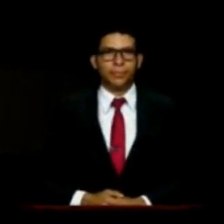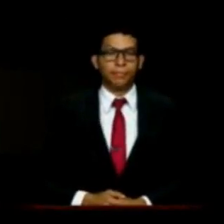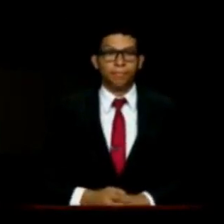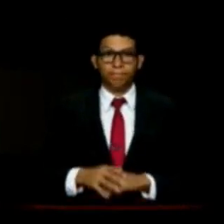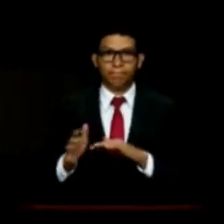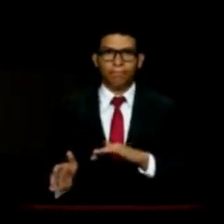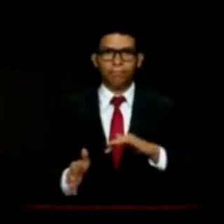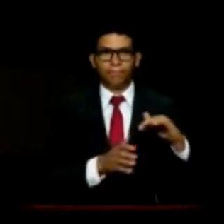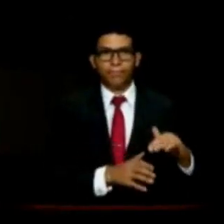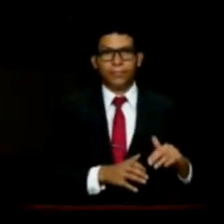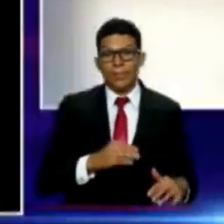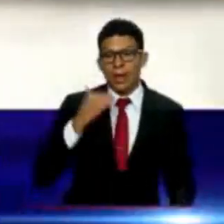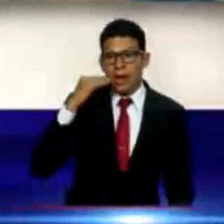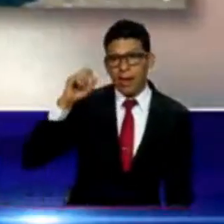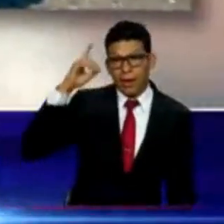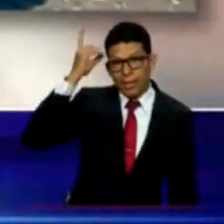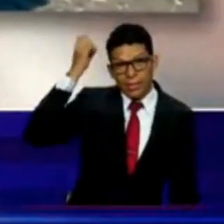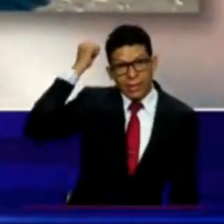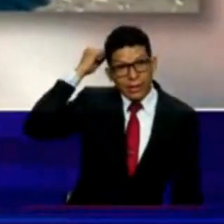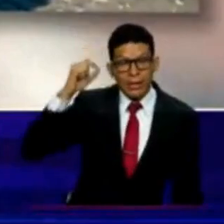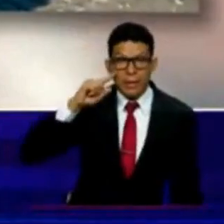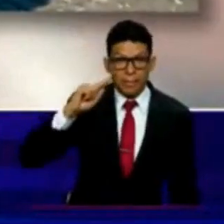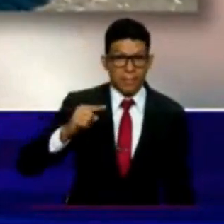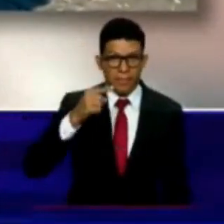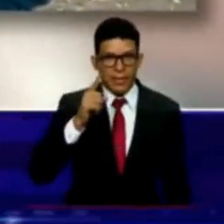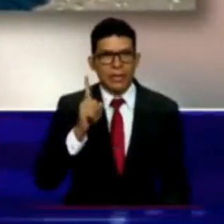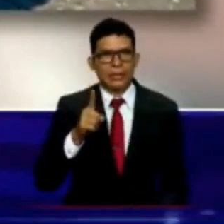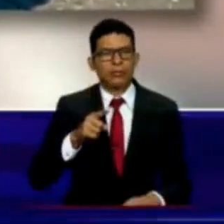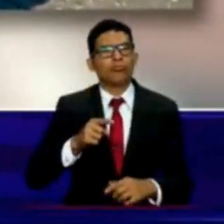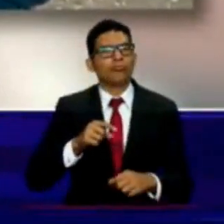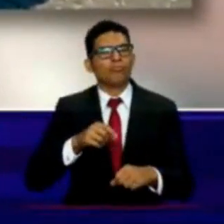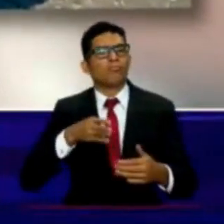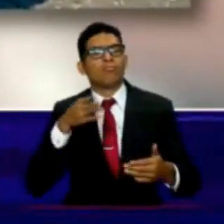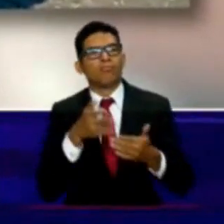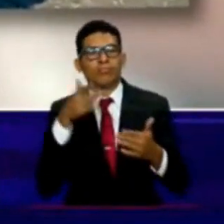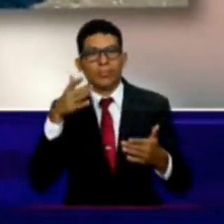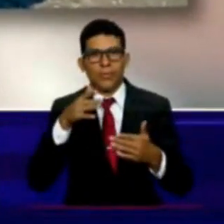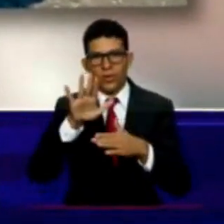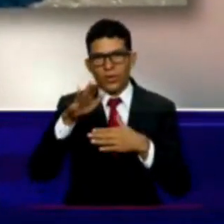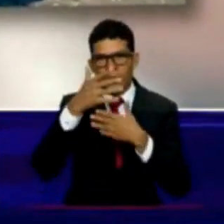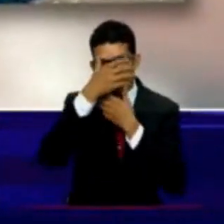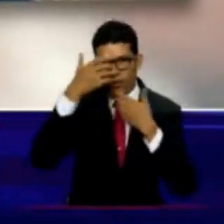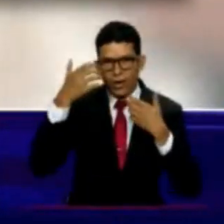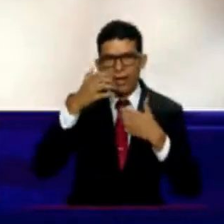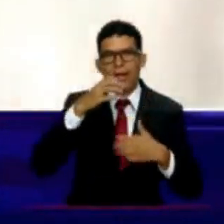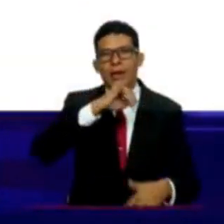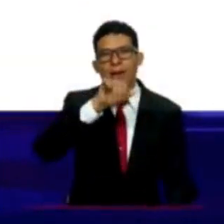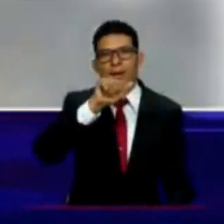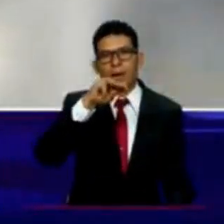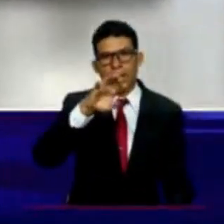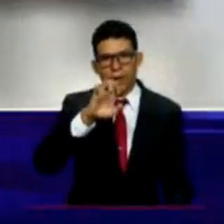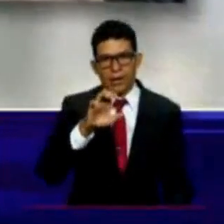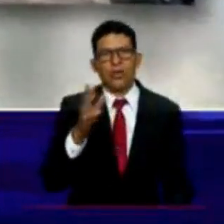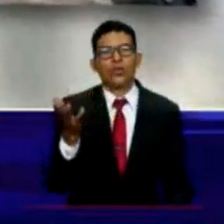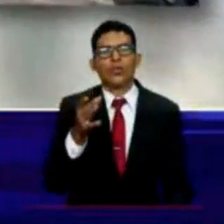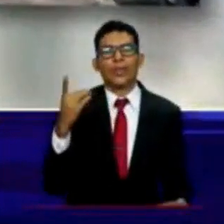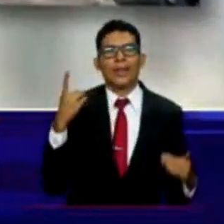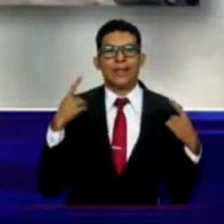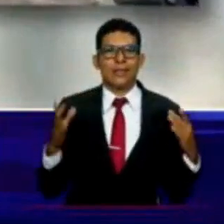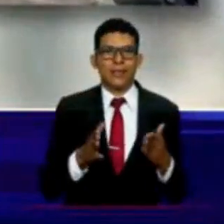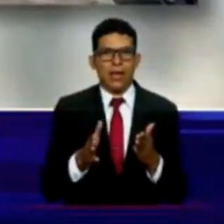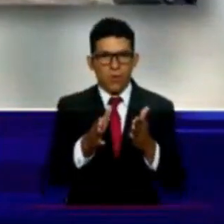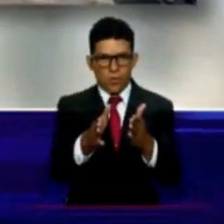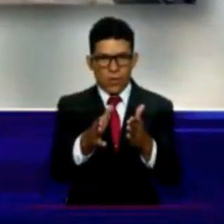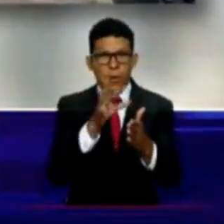Por otro lado, la primera mandataria de los vallecaucanos se refirió a un duro golpe a las disidencias de la Jaime Martínez en el municipio de Dagua. Allí